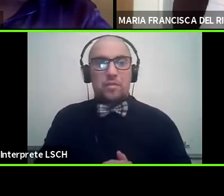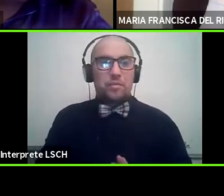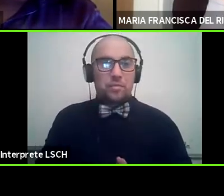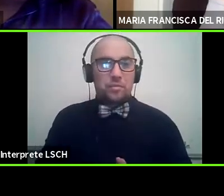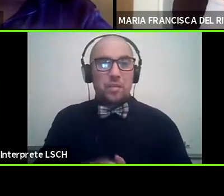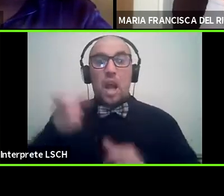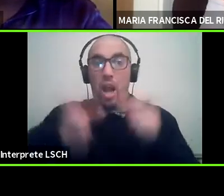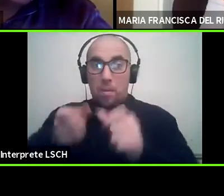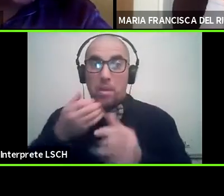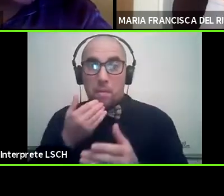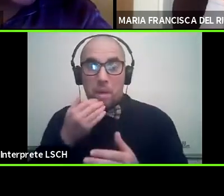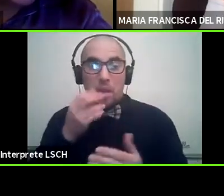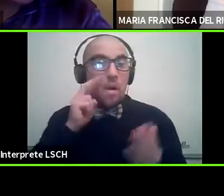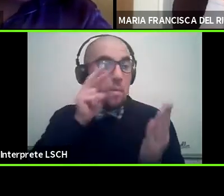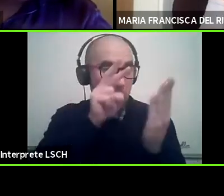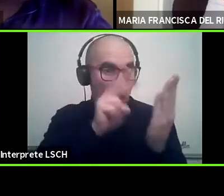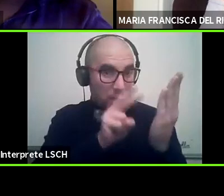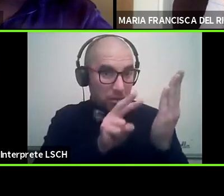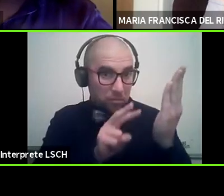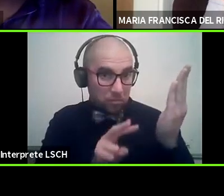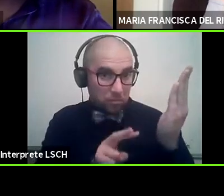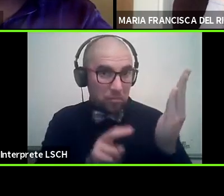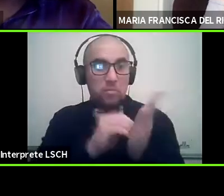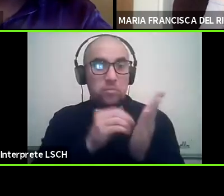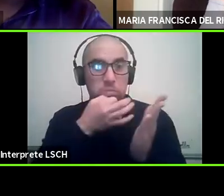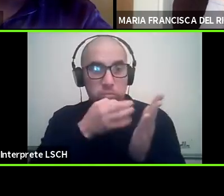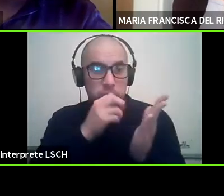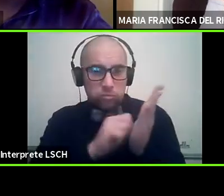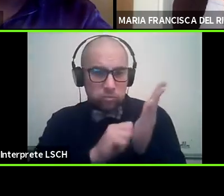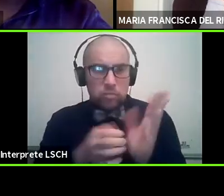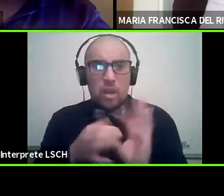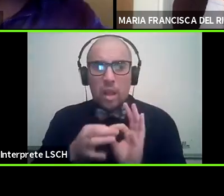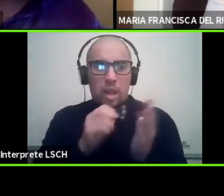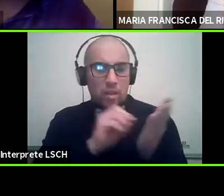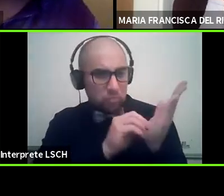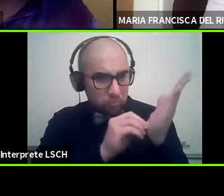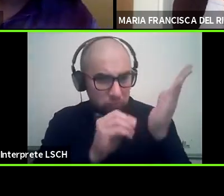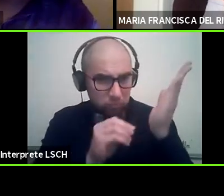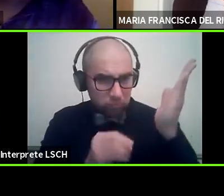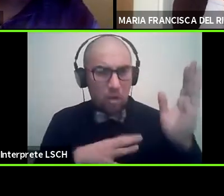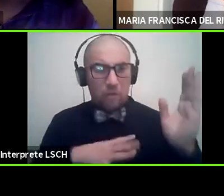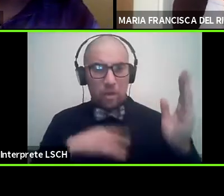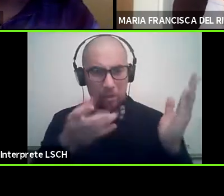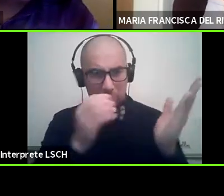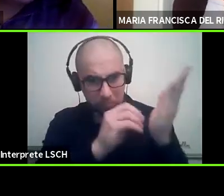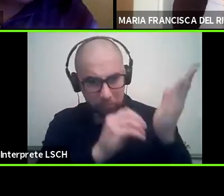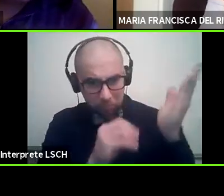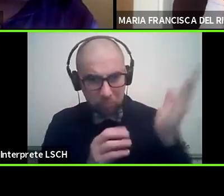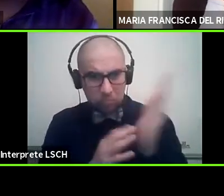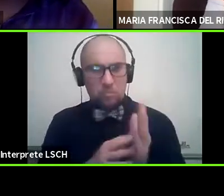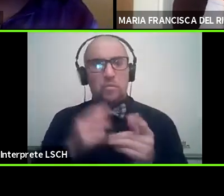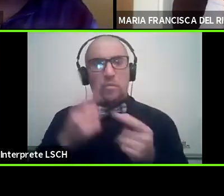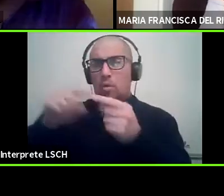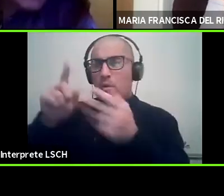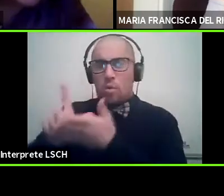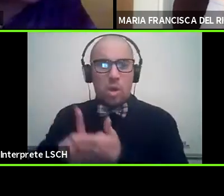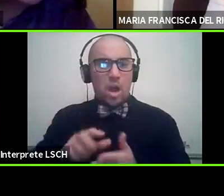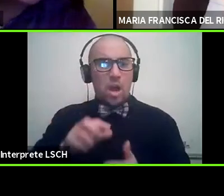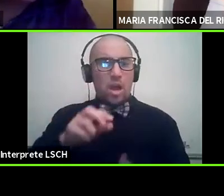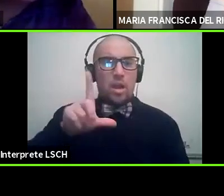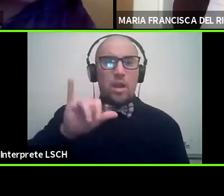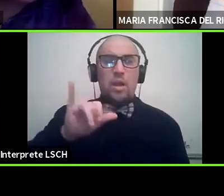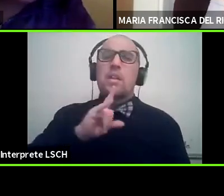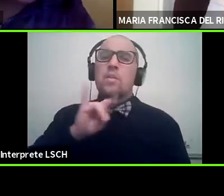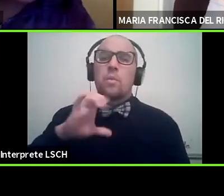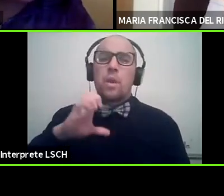personas igual se han dado el tiempo de escribirnos, de darnos las gracias, no habían escrito de Altos de Pehuen, de Litueche,